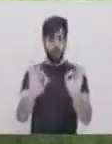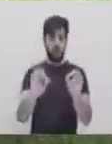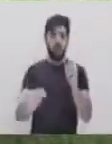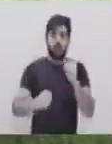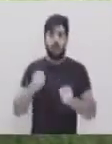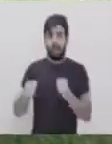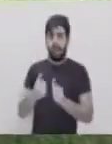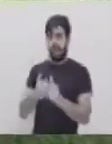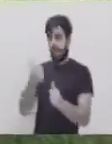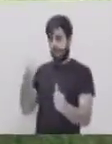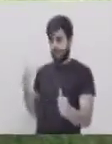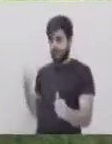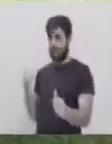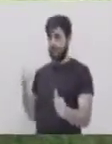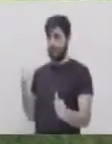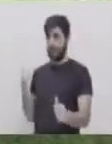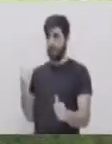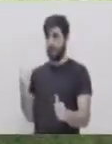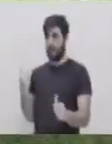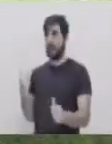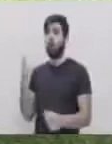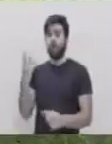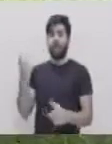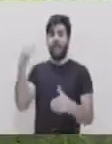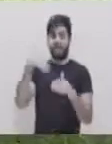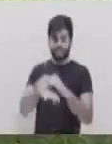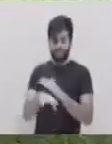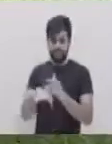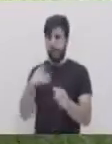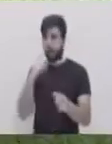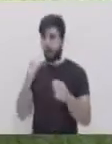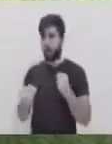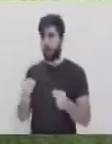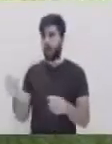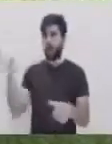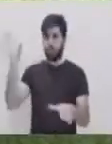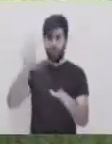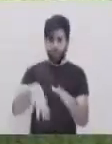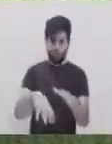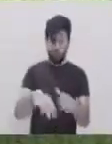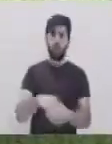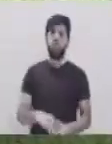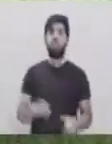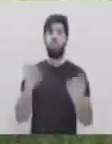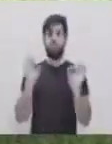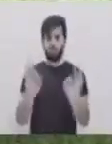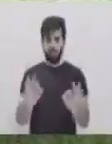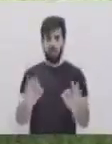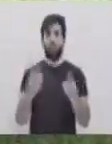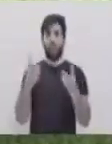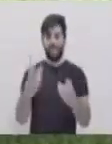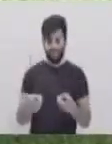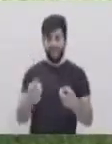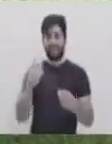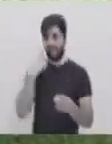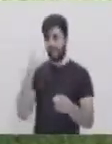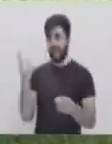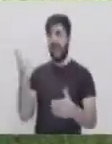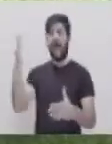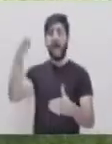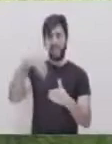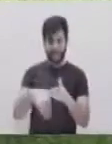¡Adentro! ¡De regreso! ¡Muy bien! ¡Adentro! ¡Toma otro juguete! ¡Eso es! ¡De